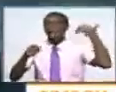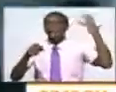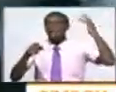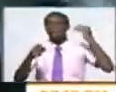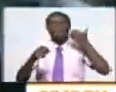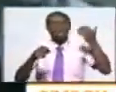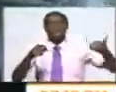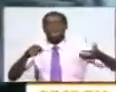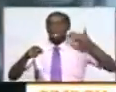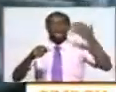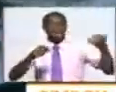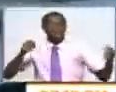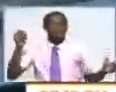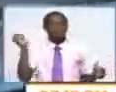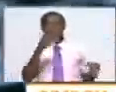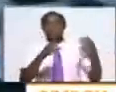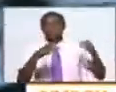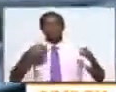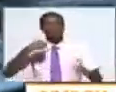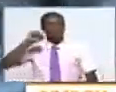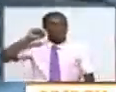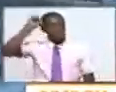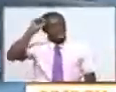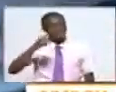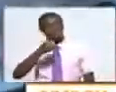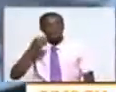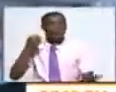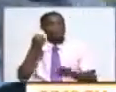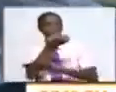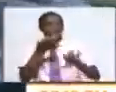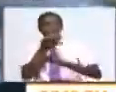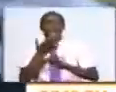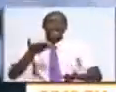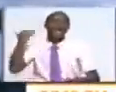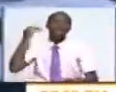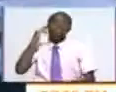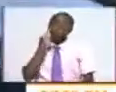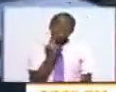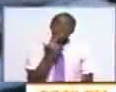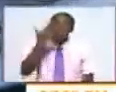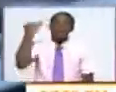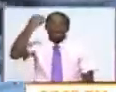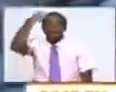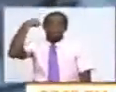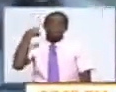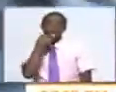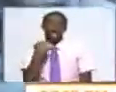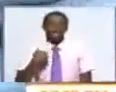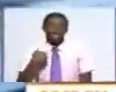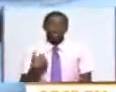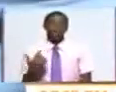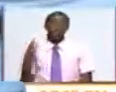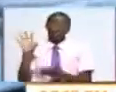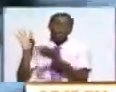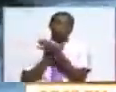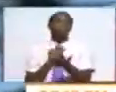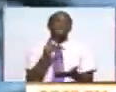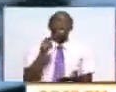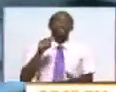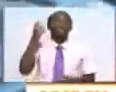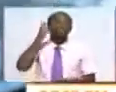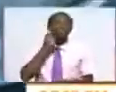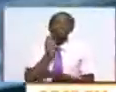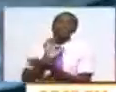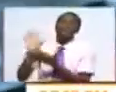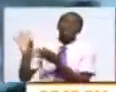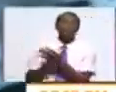echando uno verdadero patriota. Como Bolívar, como Miranda, como Sucre, no